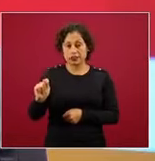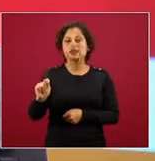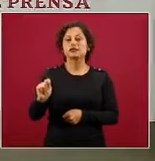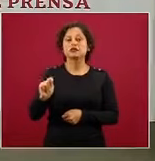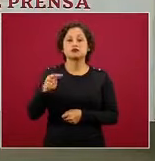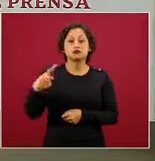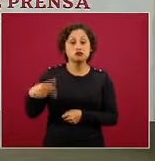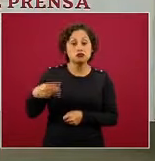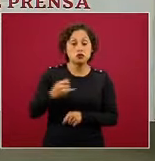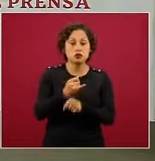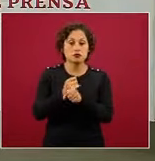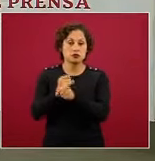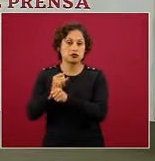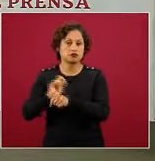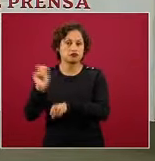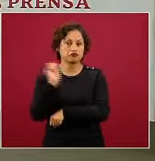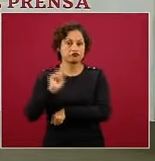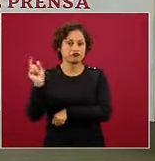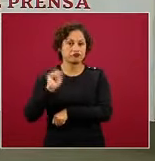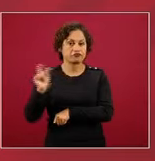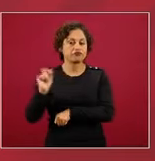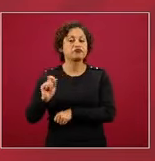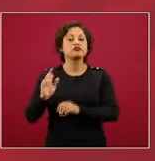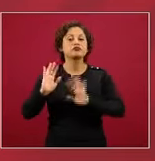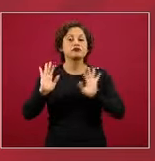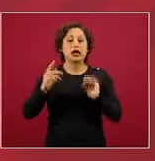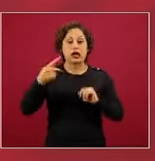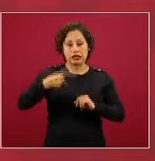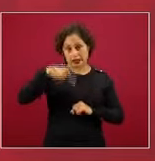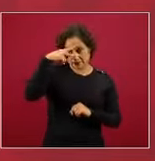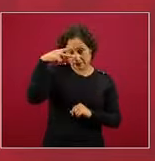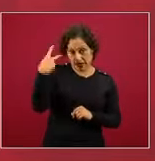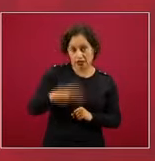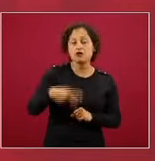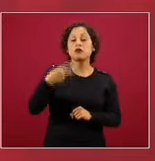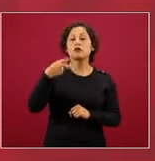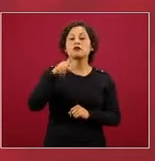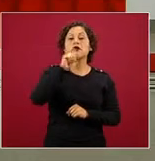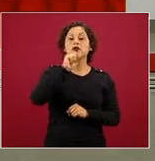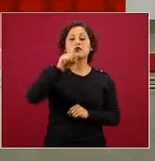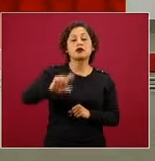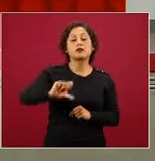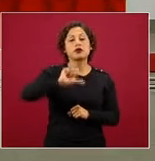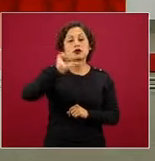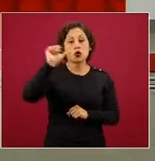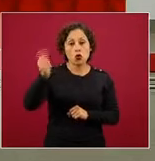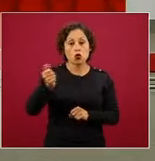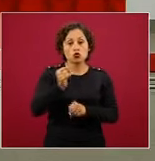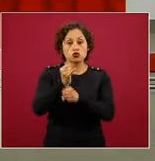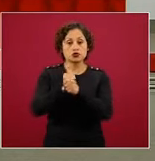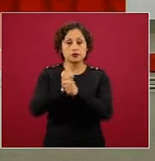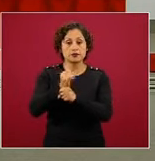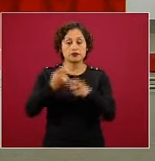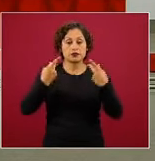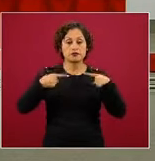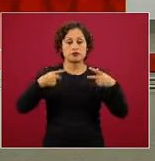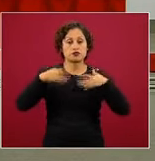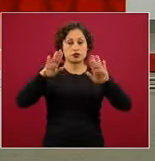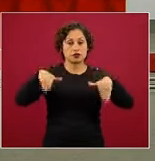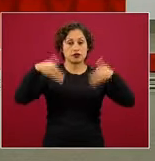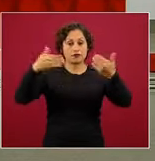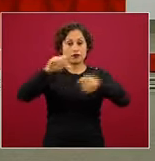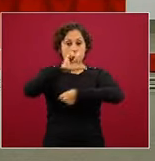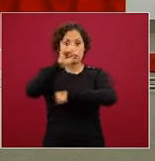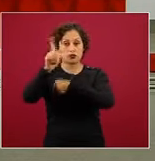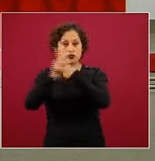investigación y expertise que se tiene no solamente en México, sino en investigadores también a nivel internacional que están llevando a cabo estudios